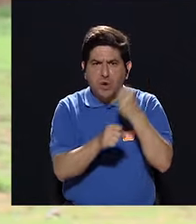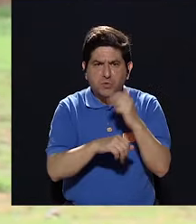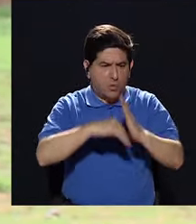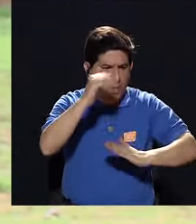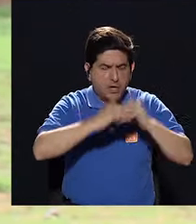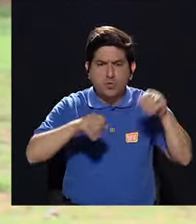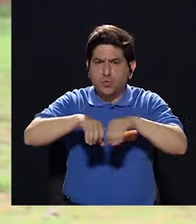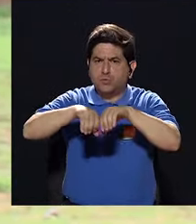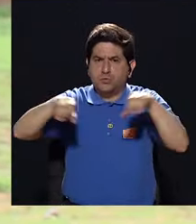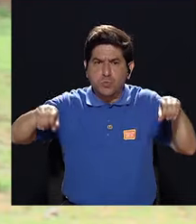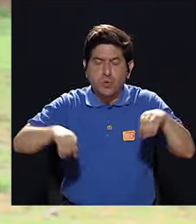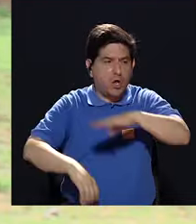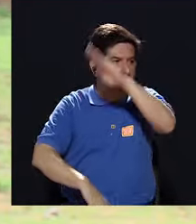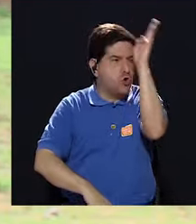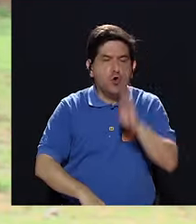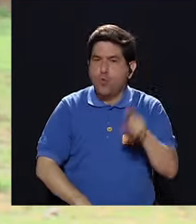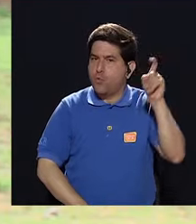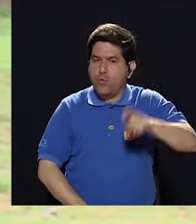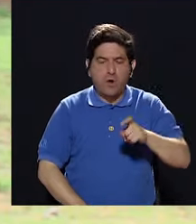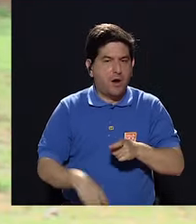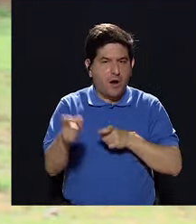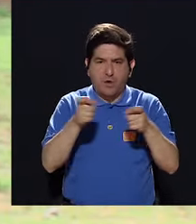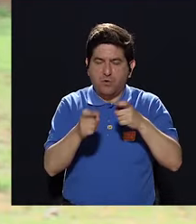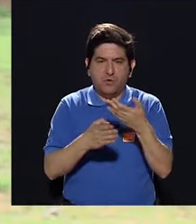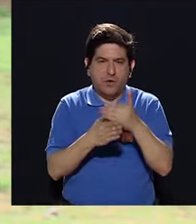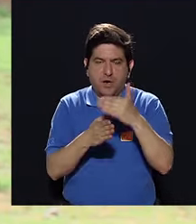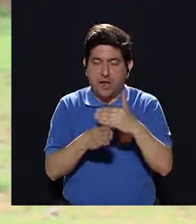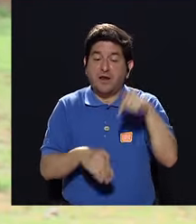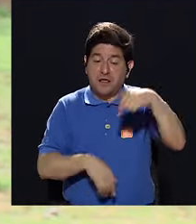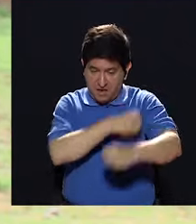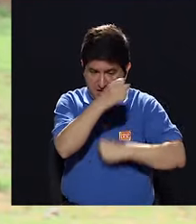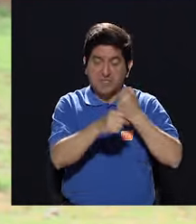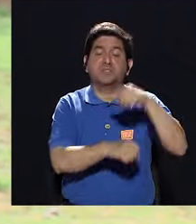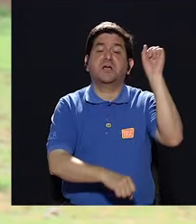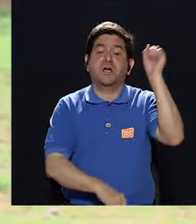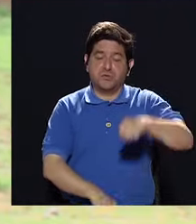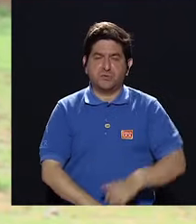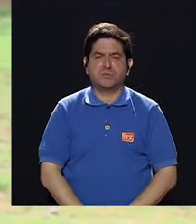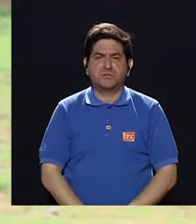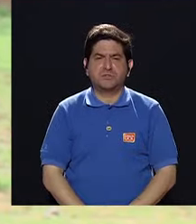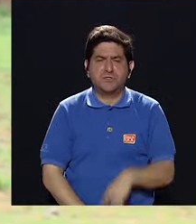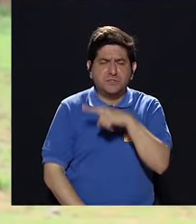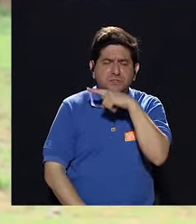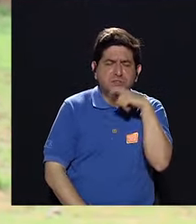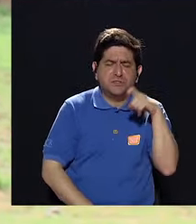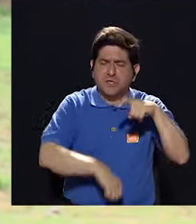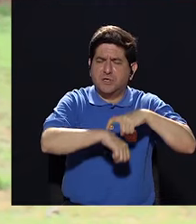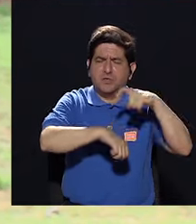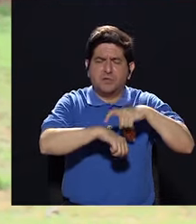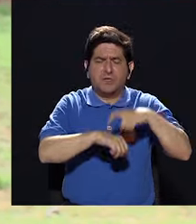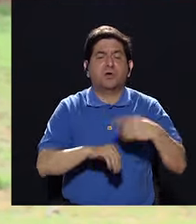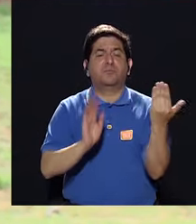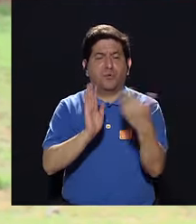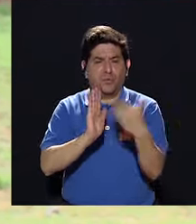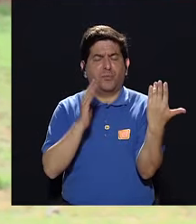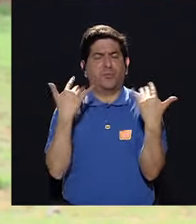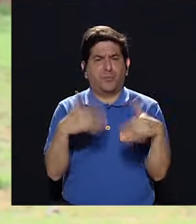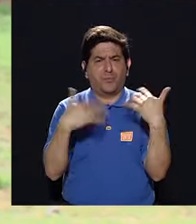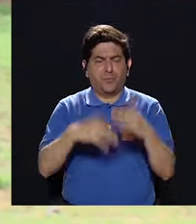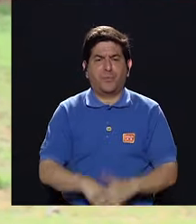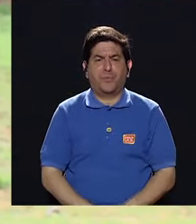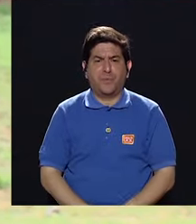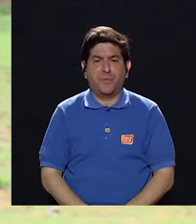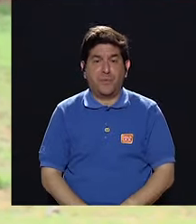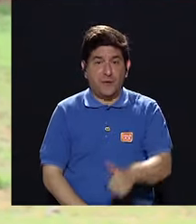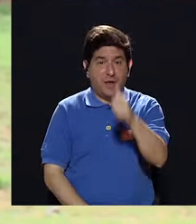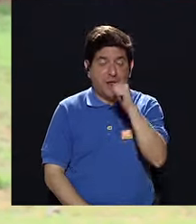de construido el acueducto, nunca se tuvo que racionar el agua. Este año tuvimos que hacerlo. La sequía nos afectó demasiado, ya que la